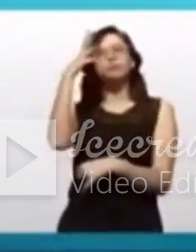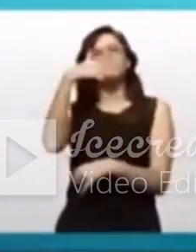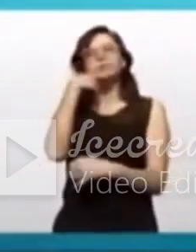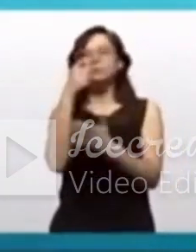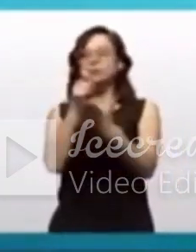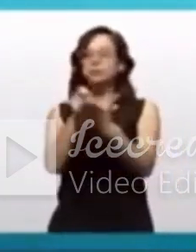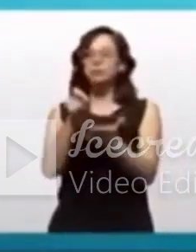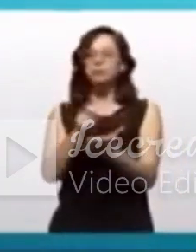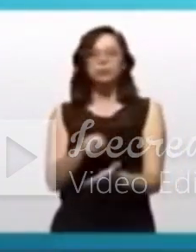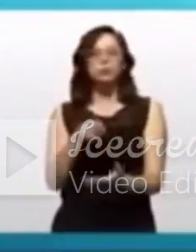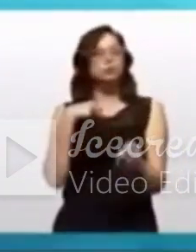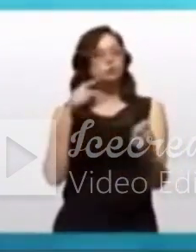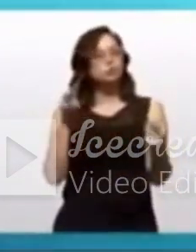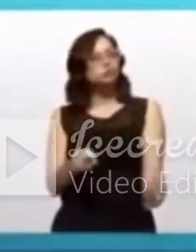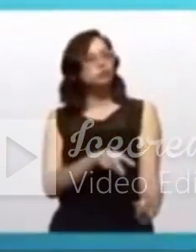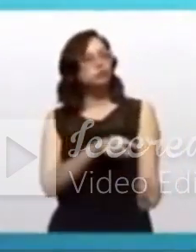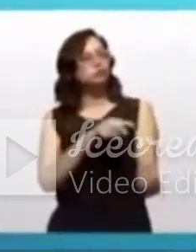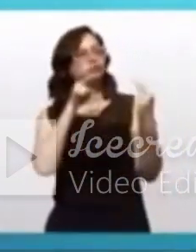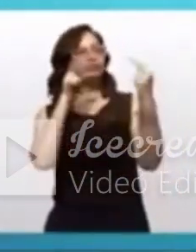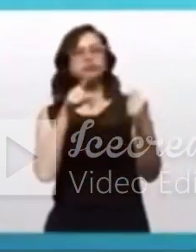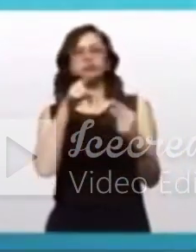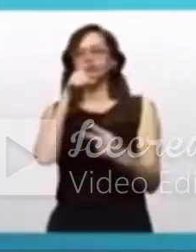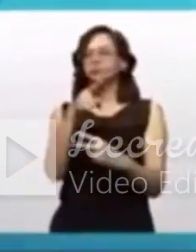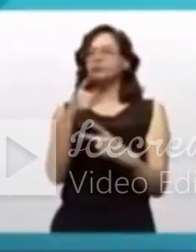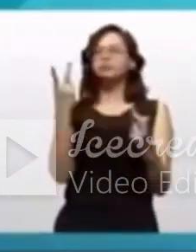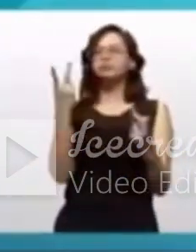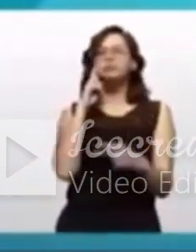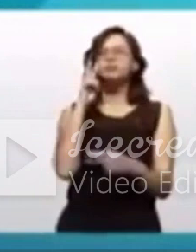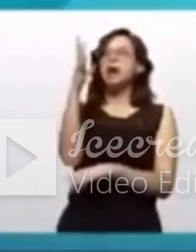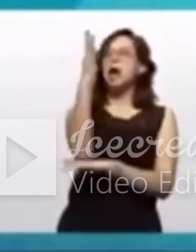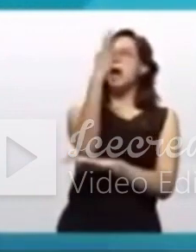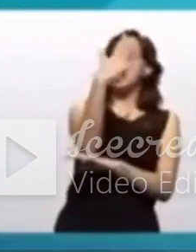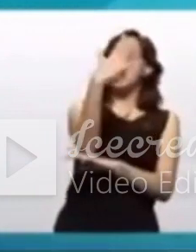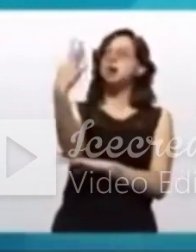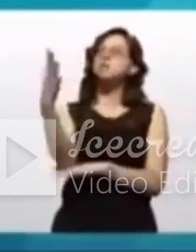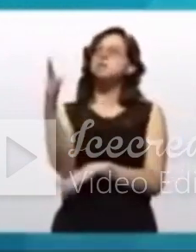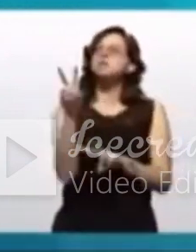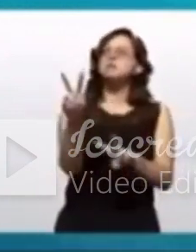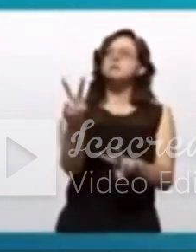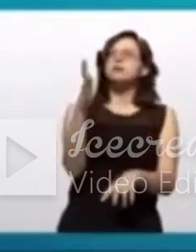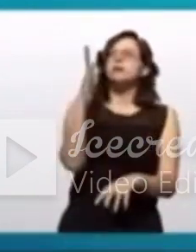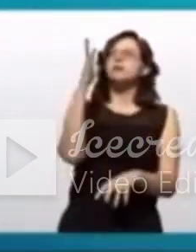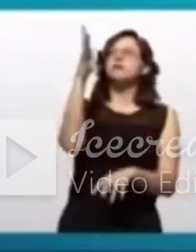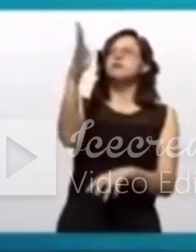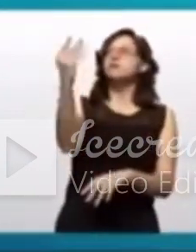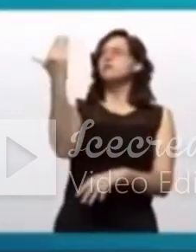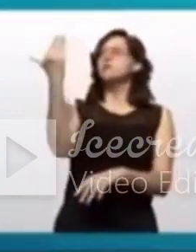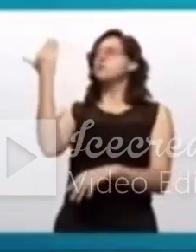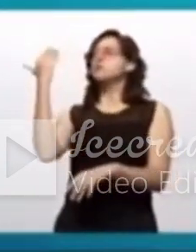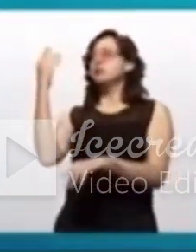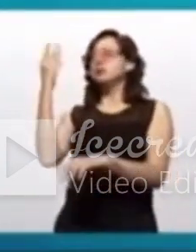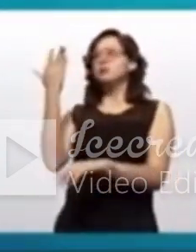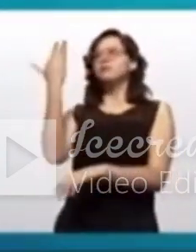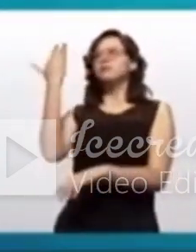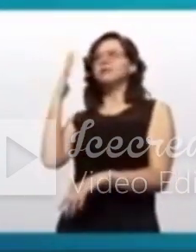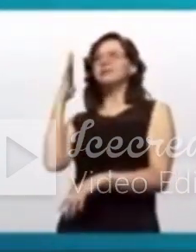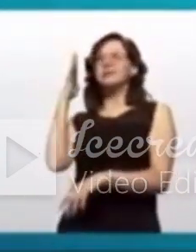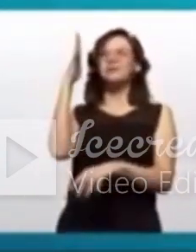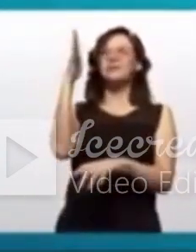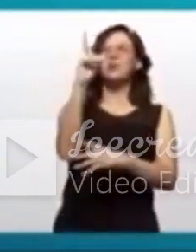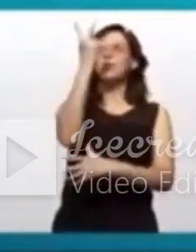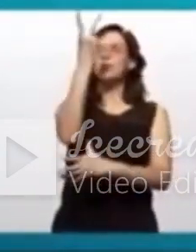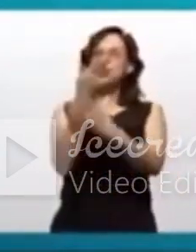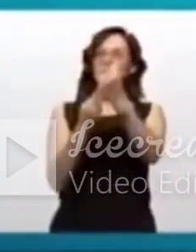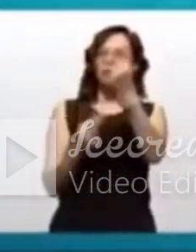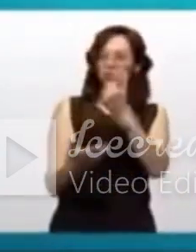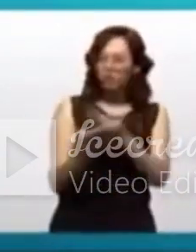te quedaste mirando uno de esos crespones que mueve el viento, como si miraras el futuro y el pasado, o el pasado y el futuro fundidos